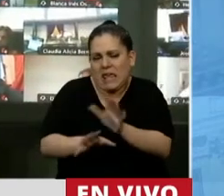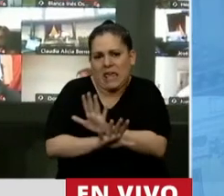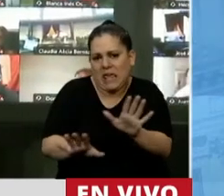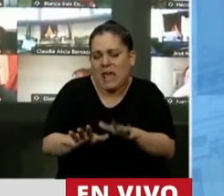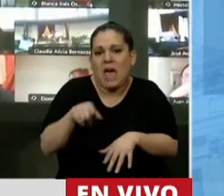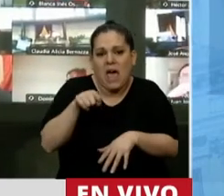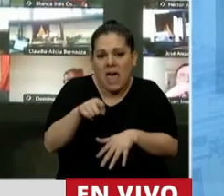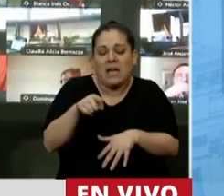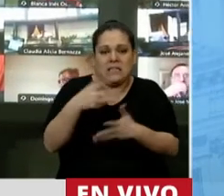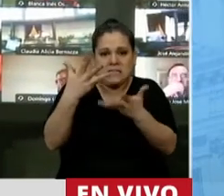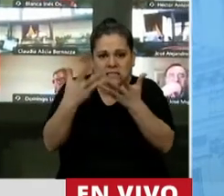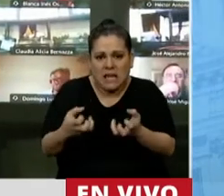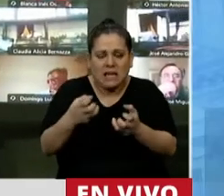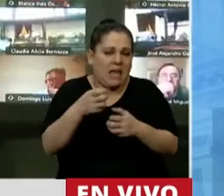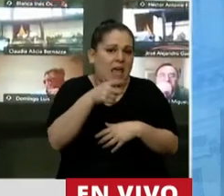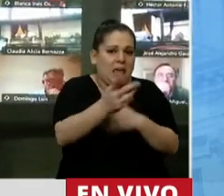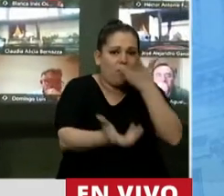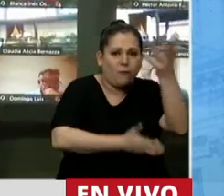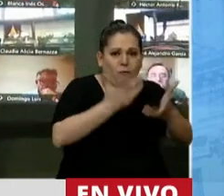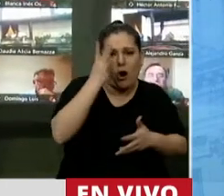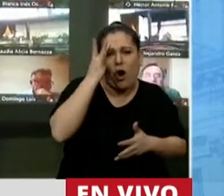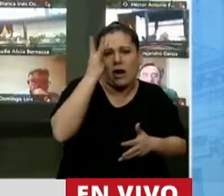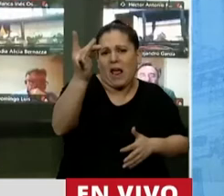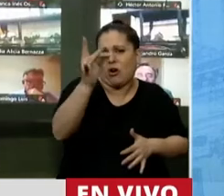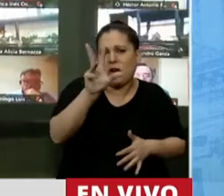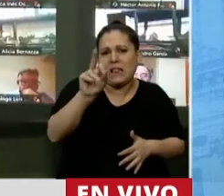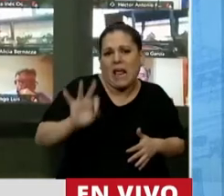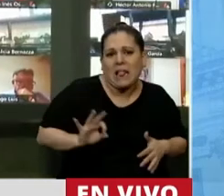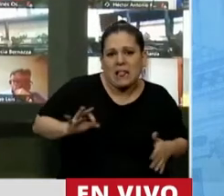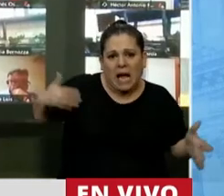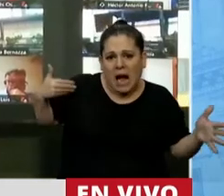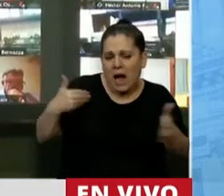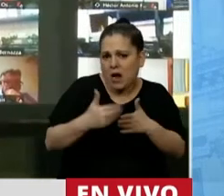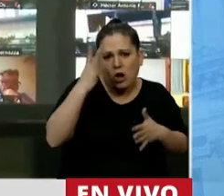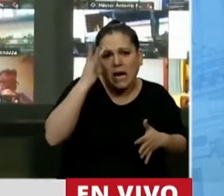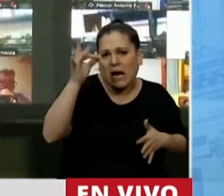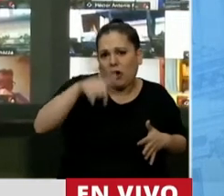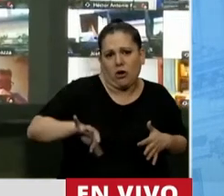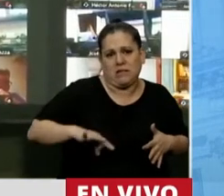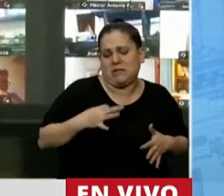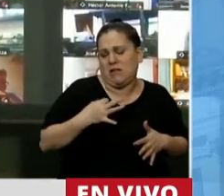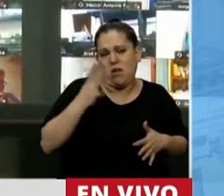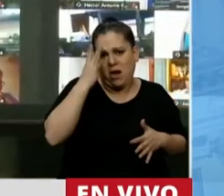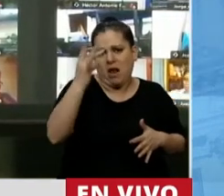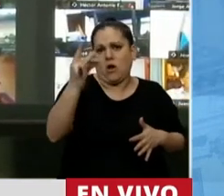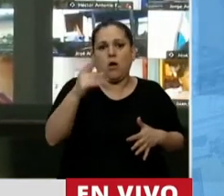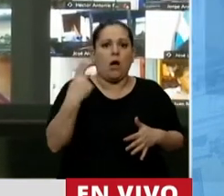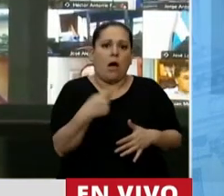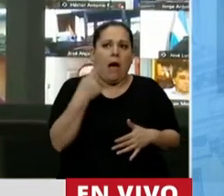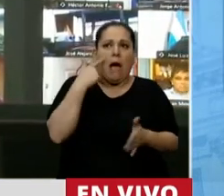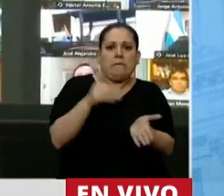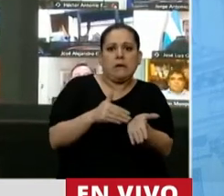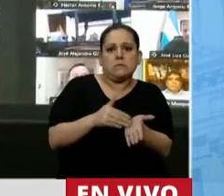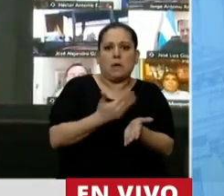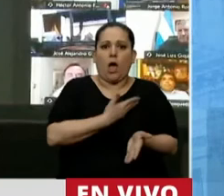los incendios seguramente en un récord de los últimos 20, 30 años. quedamos a merced del orgullo del gobernador, a ver en